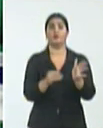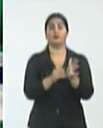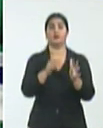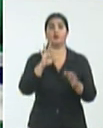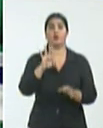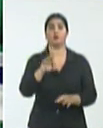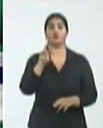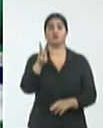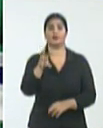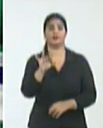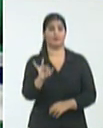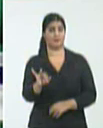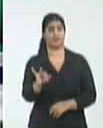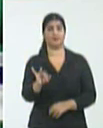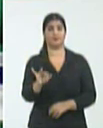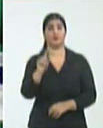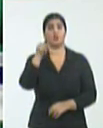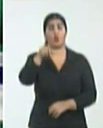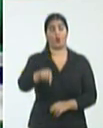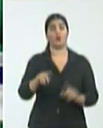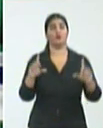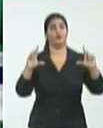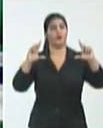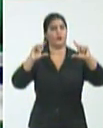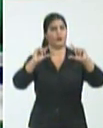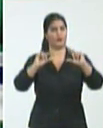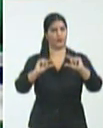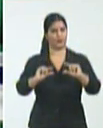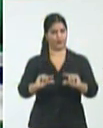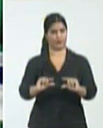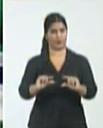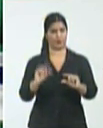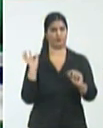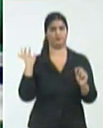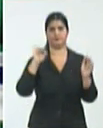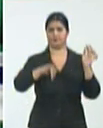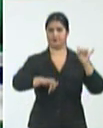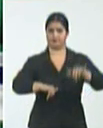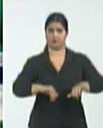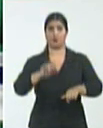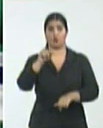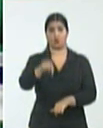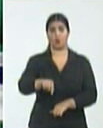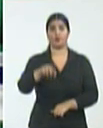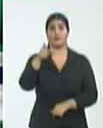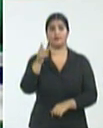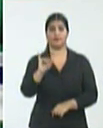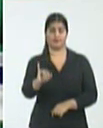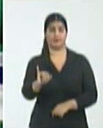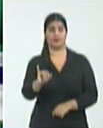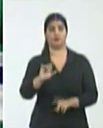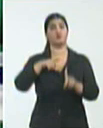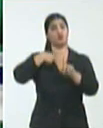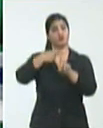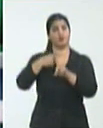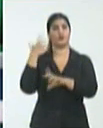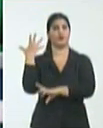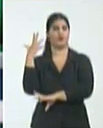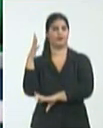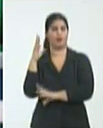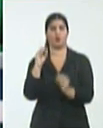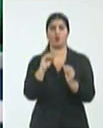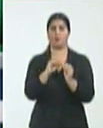días anteriores de casos importados, 16 en el día de ayer. El gráfico que muestra